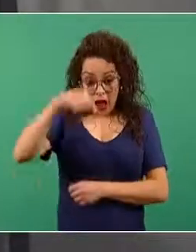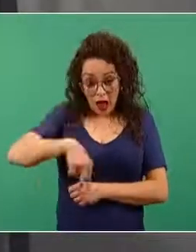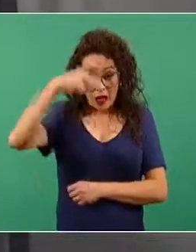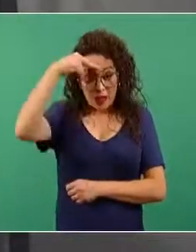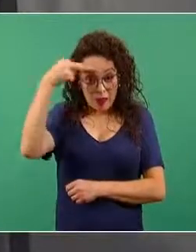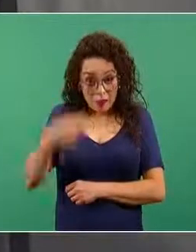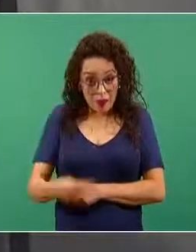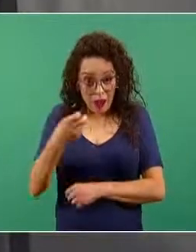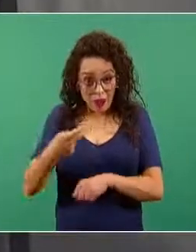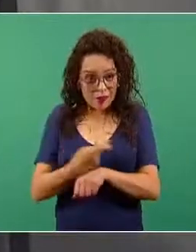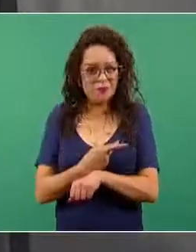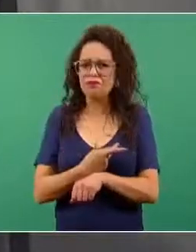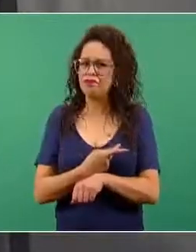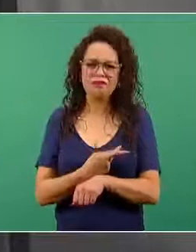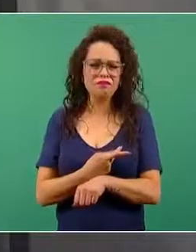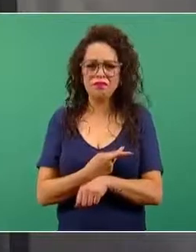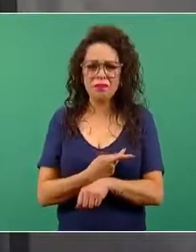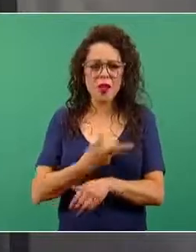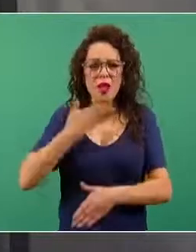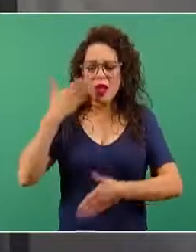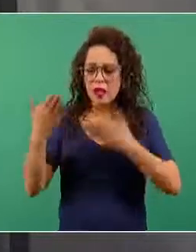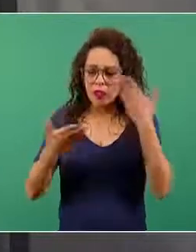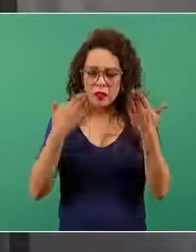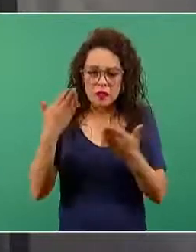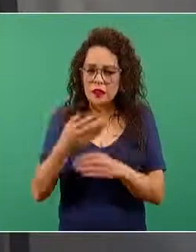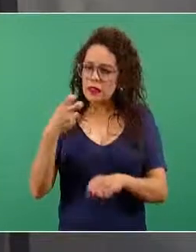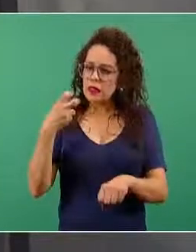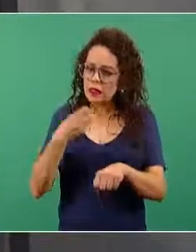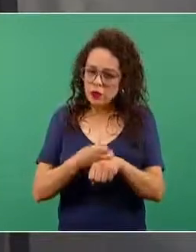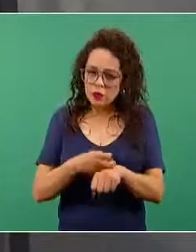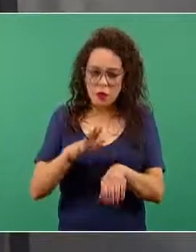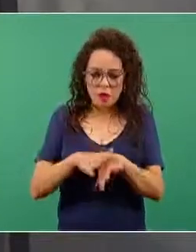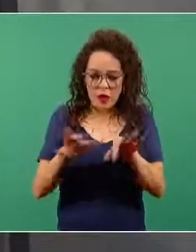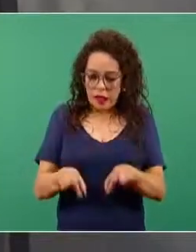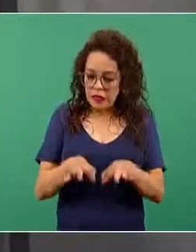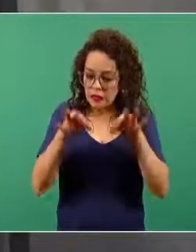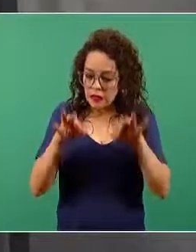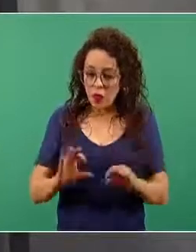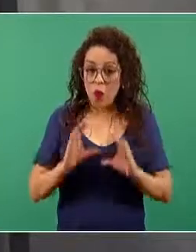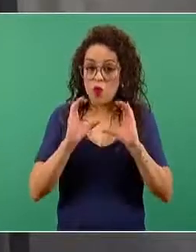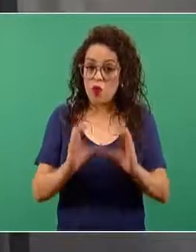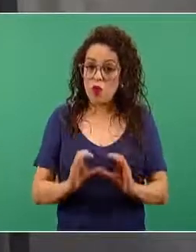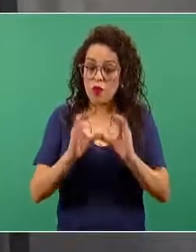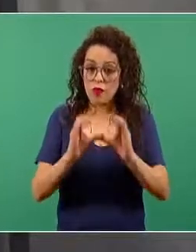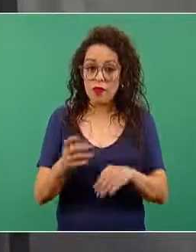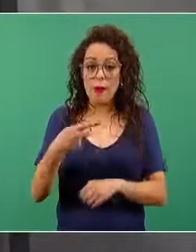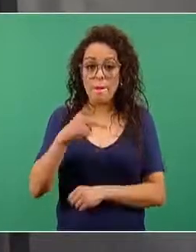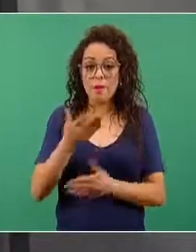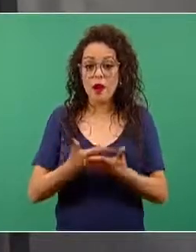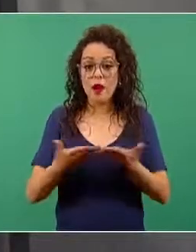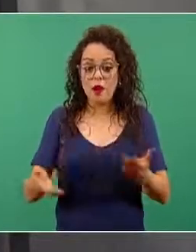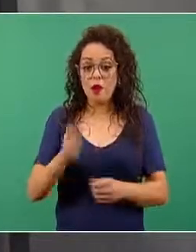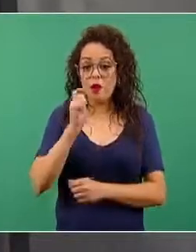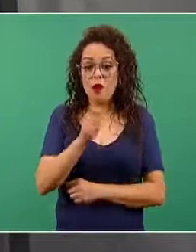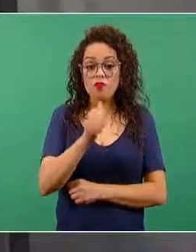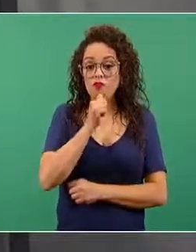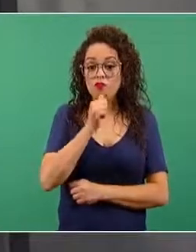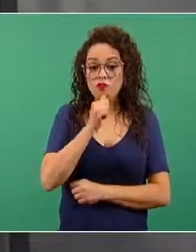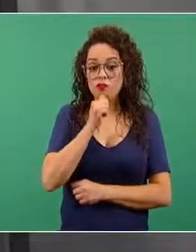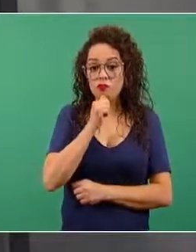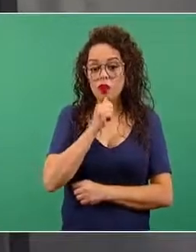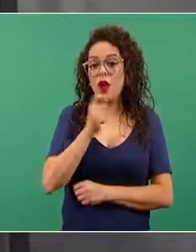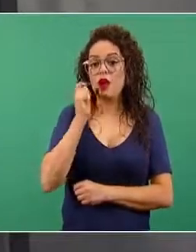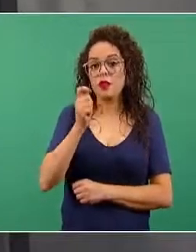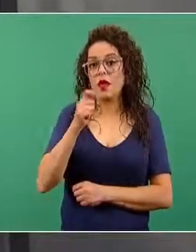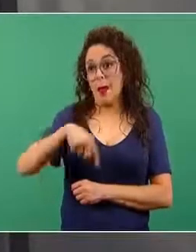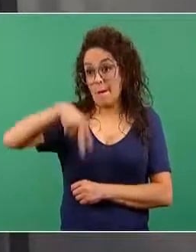fenómenos se estudian rigurosamente y hasta el momento no se ha determinado en ninguno de los fenómenos de consideración en México o en el